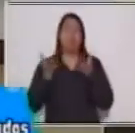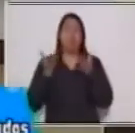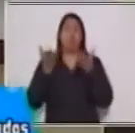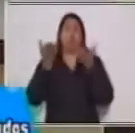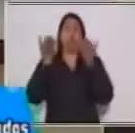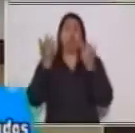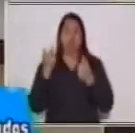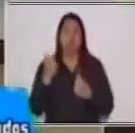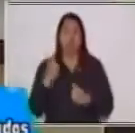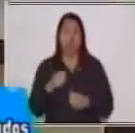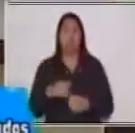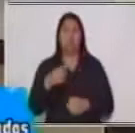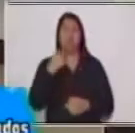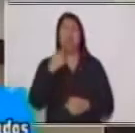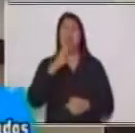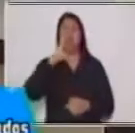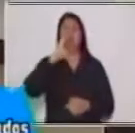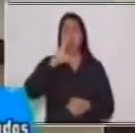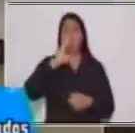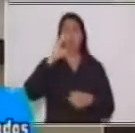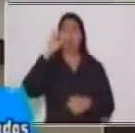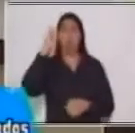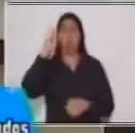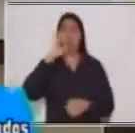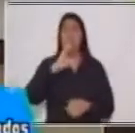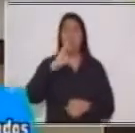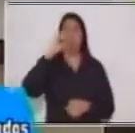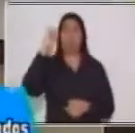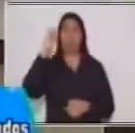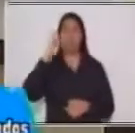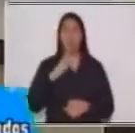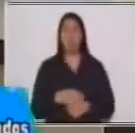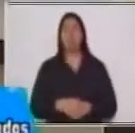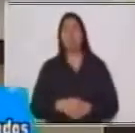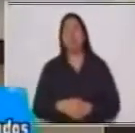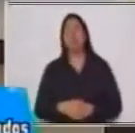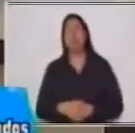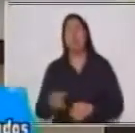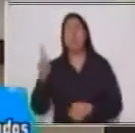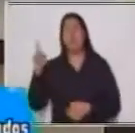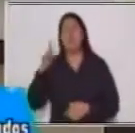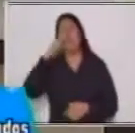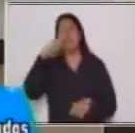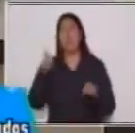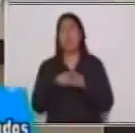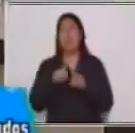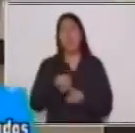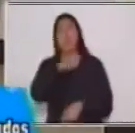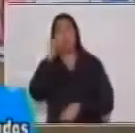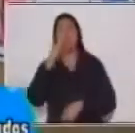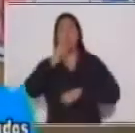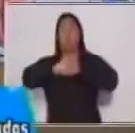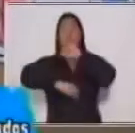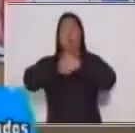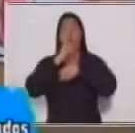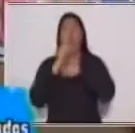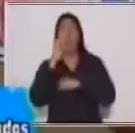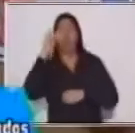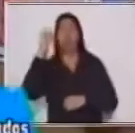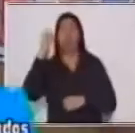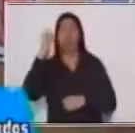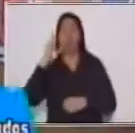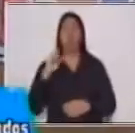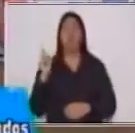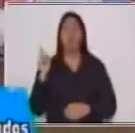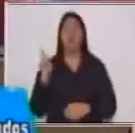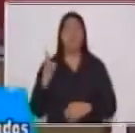persona. Acá también hablamos de Fahrenheit. Fahrenheit se refiere también a un grado de temperatura, pero cuando se